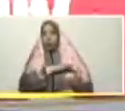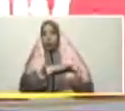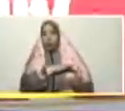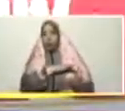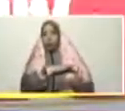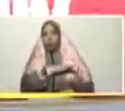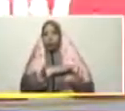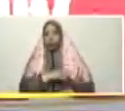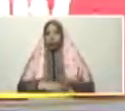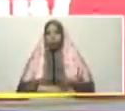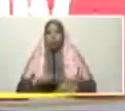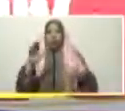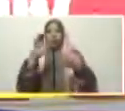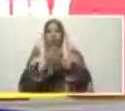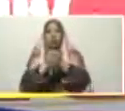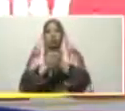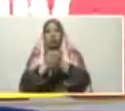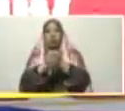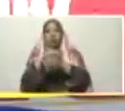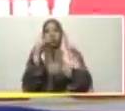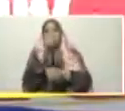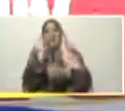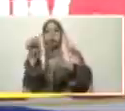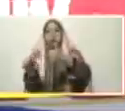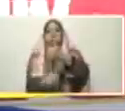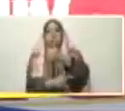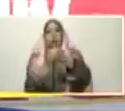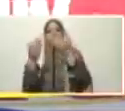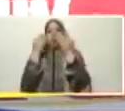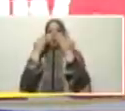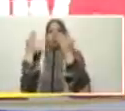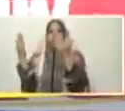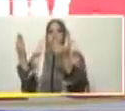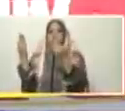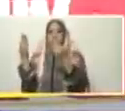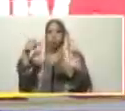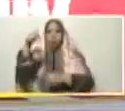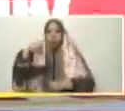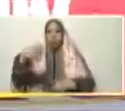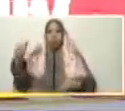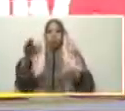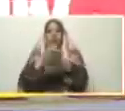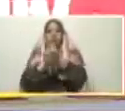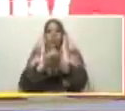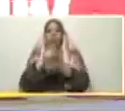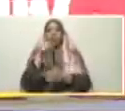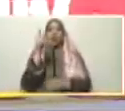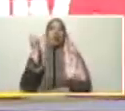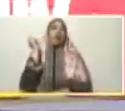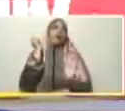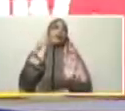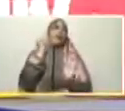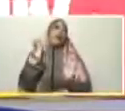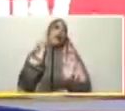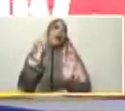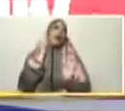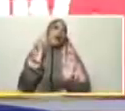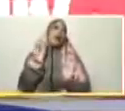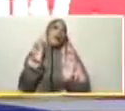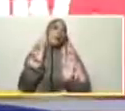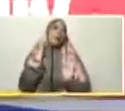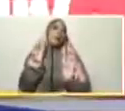tarek vicepresidente de economía aquí está el compañero tarde ministro de petróleo